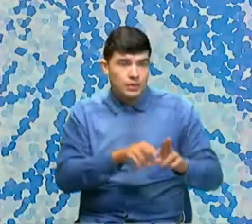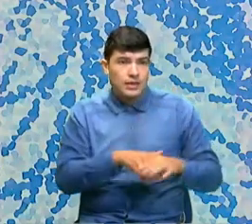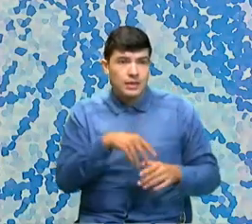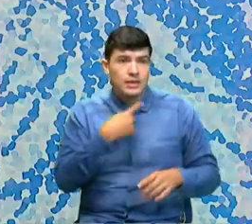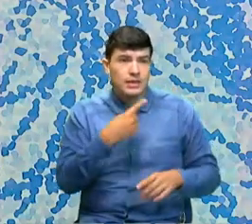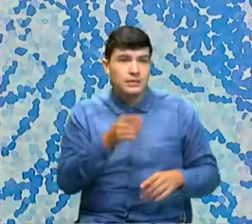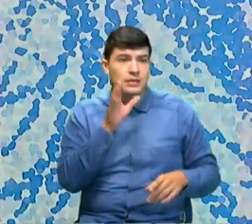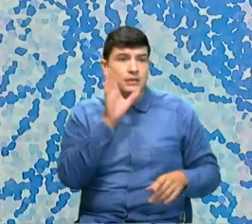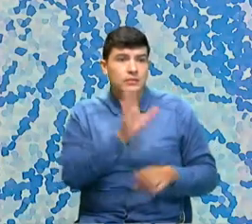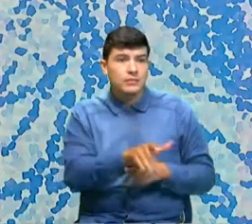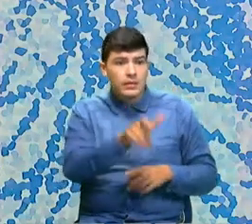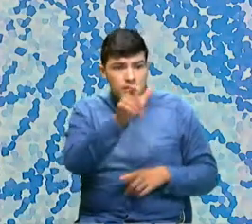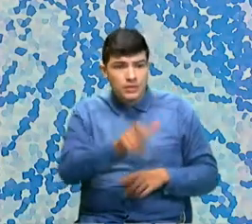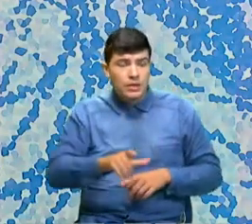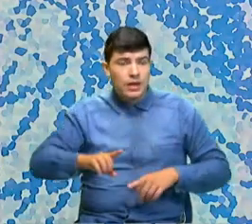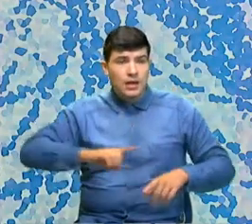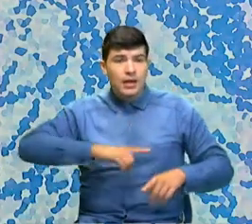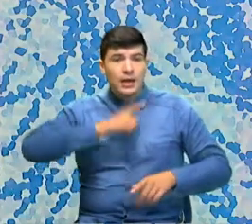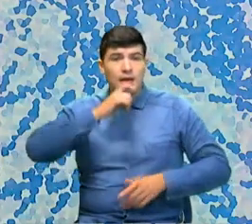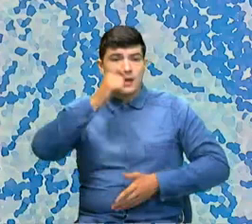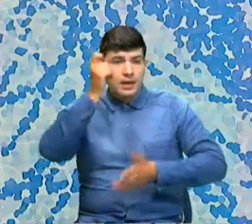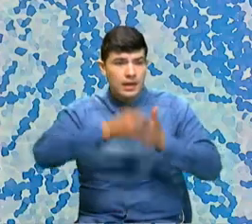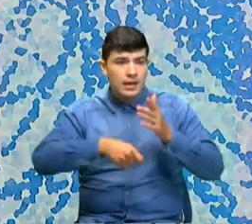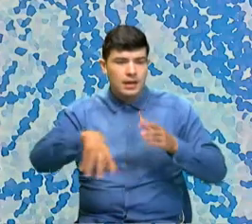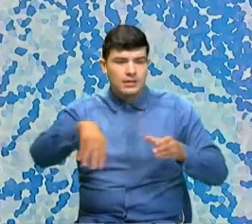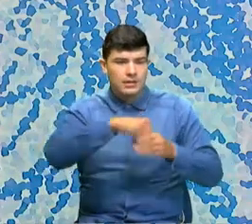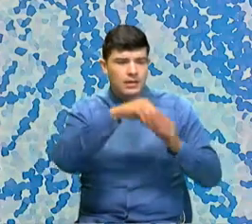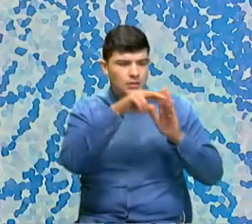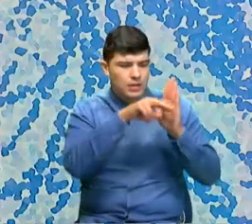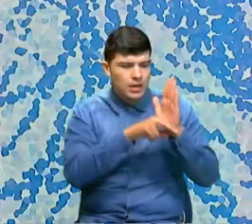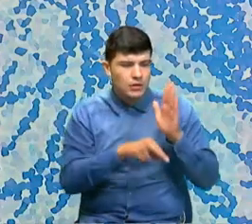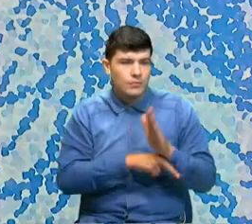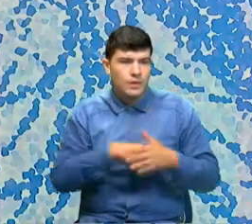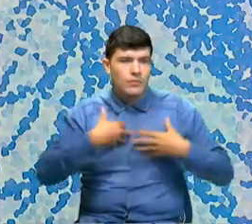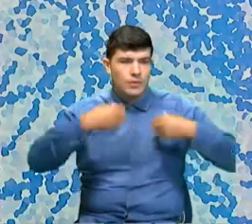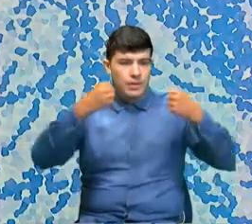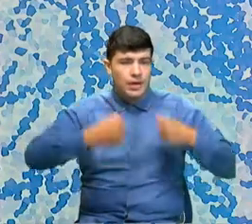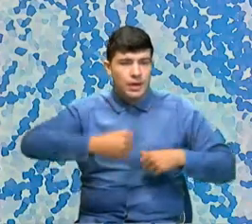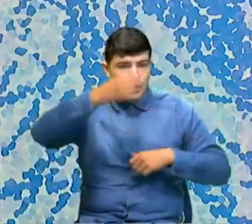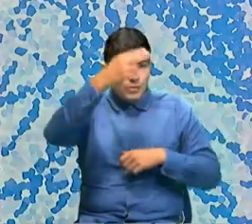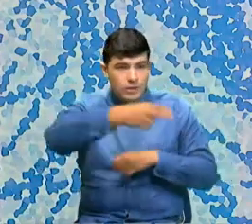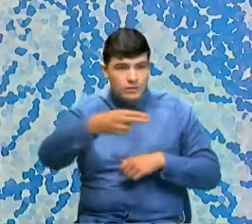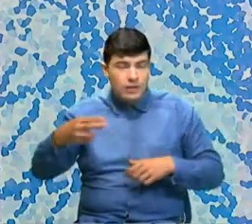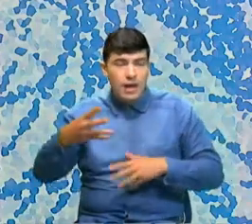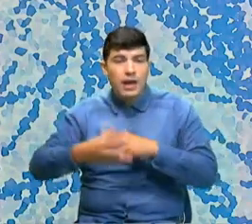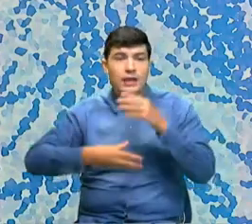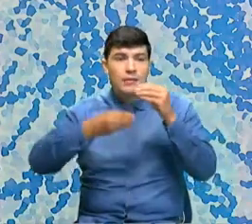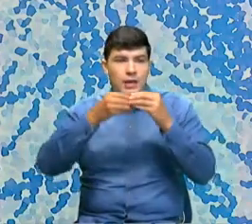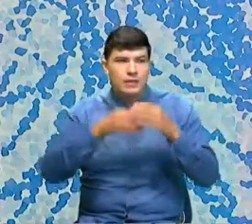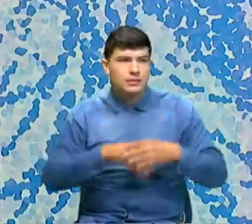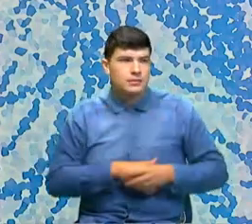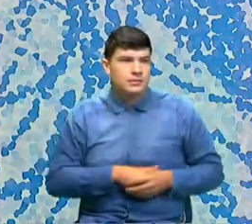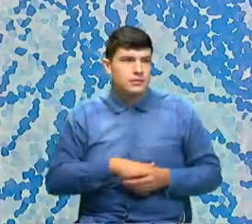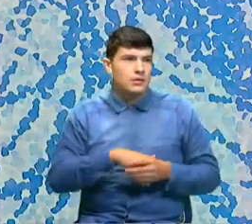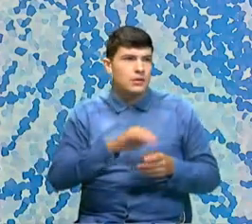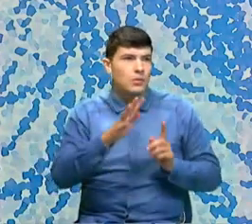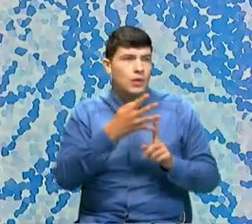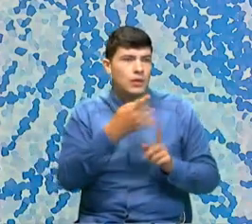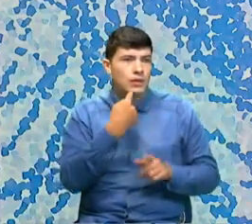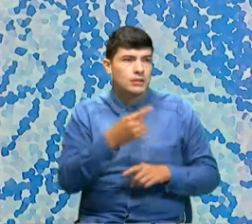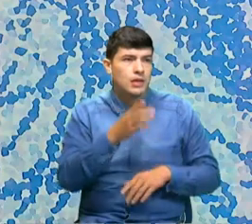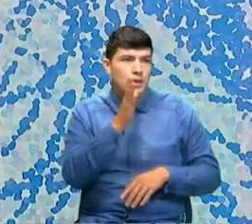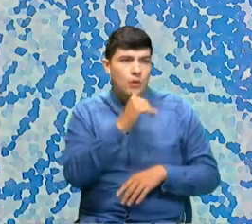la obligación de que dicha sanción esté en el reglamento de propiedad horizontal. Uh-huh. Y cuarto, no existe un